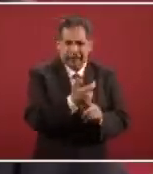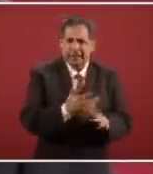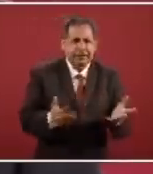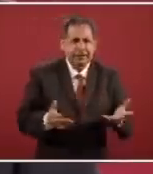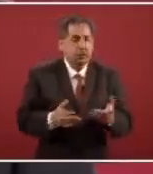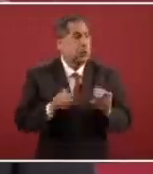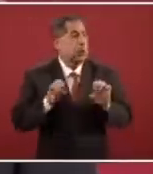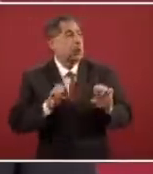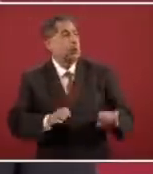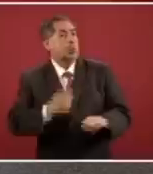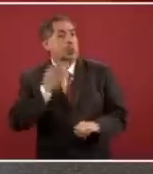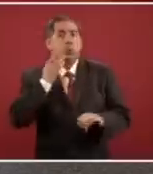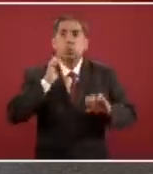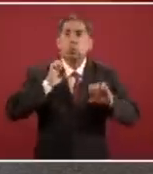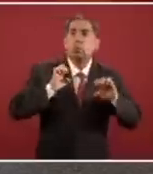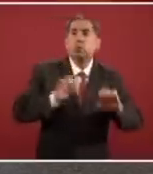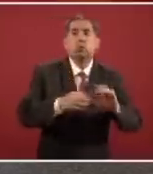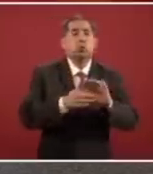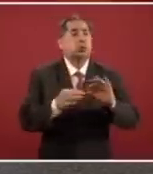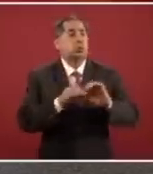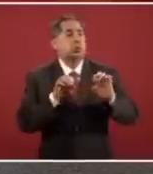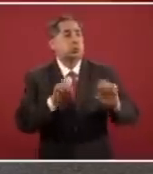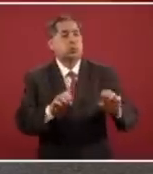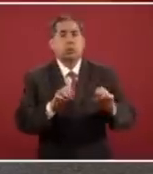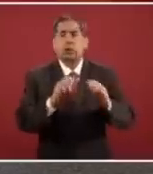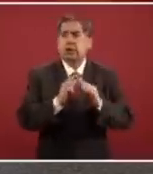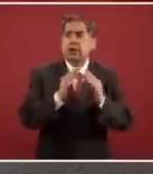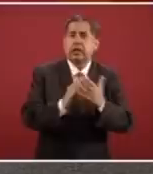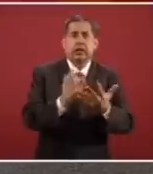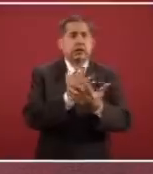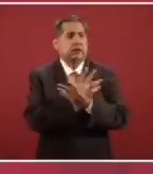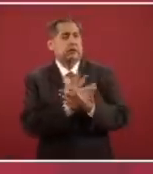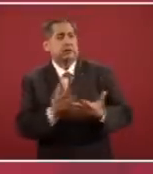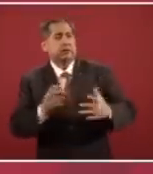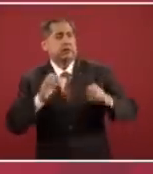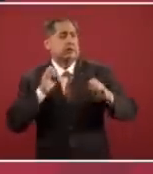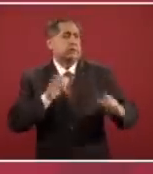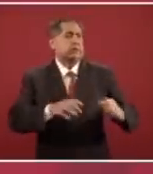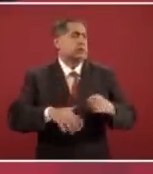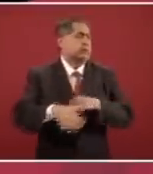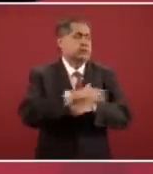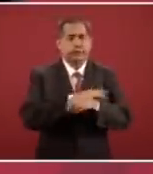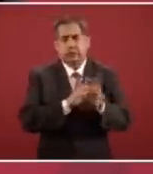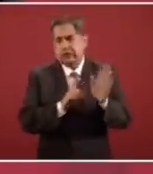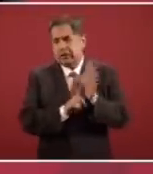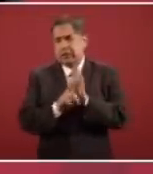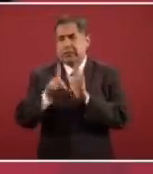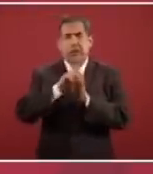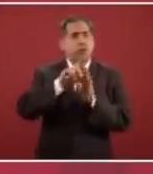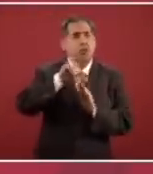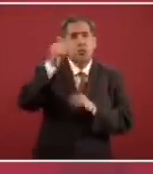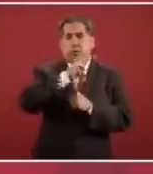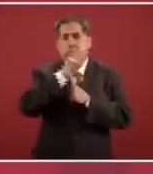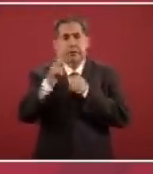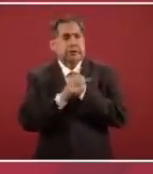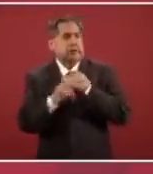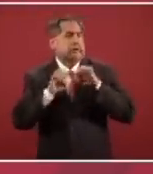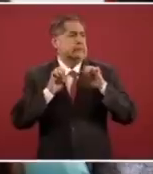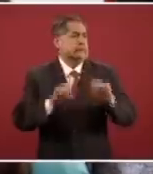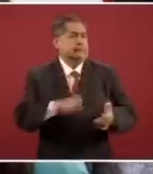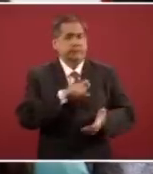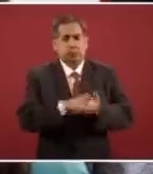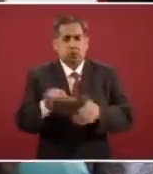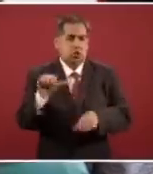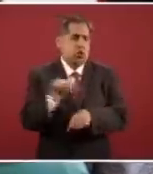los lujos, las residencias, los departamentos en el extranjero,